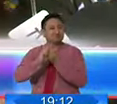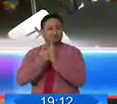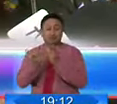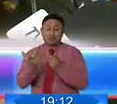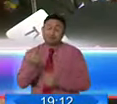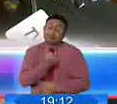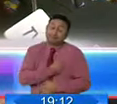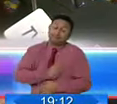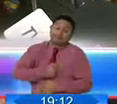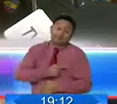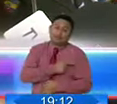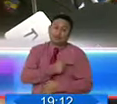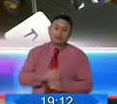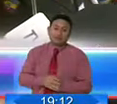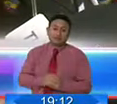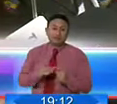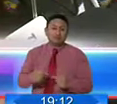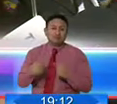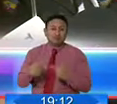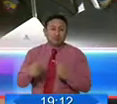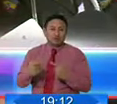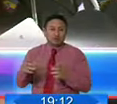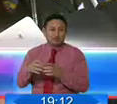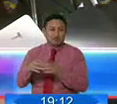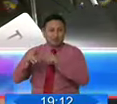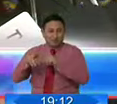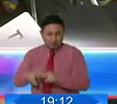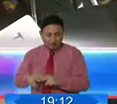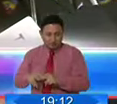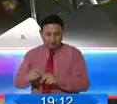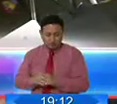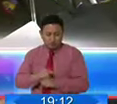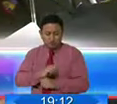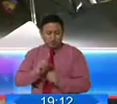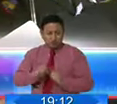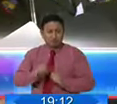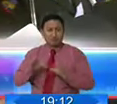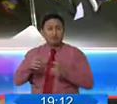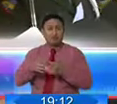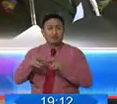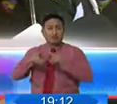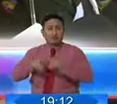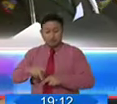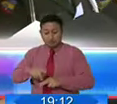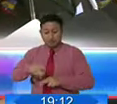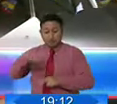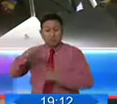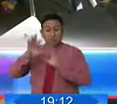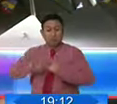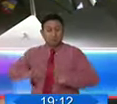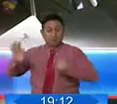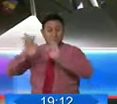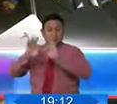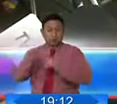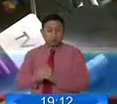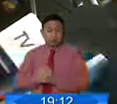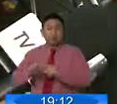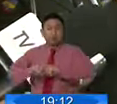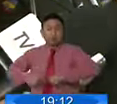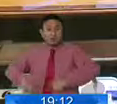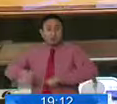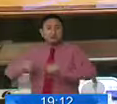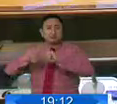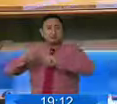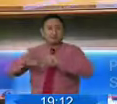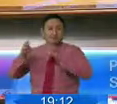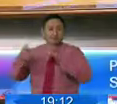lamentablemente es una constante, no solo es la Comisión de Fiscalización, sin duda alguna la Comisión de Fiscalización es la más importante de la Asamblea Nacional, pero son varias comisiones.